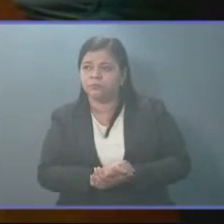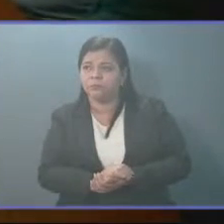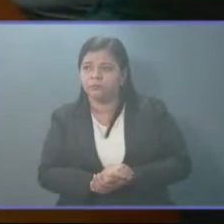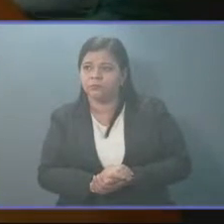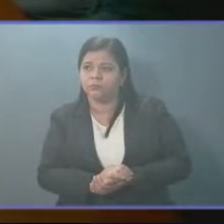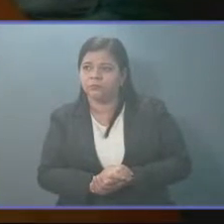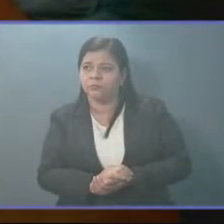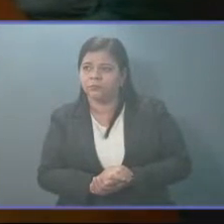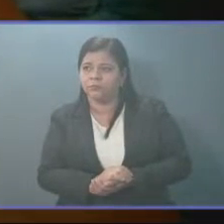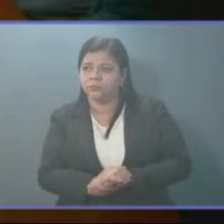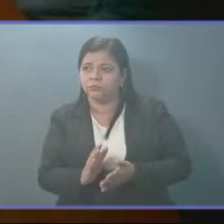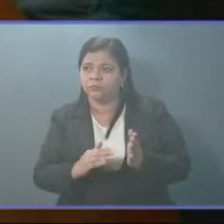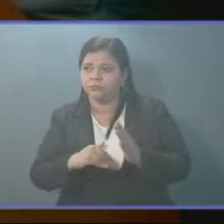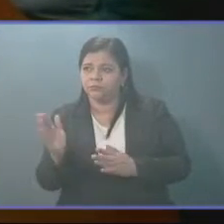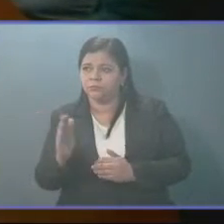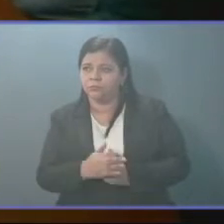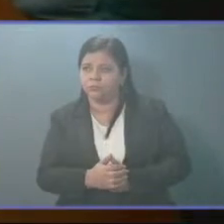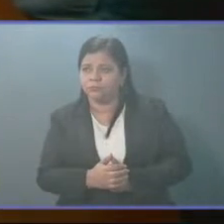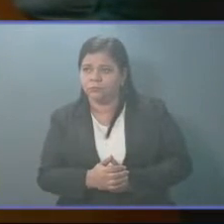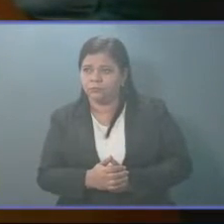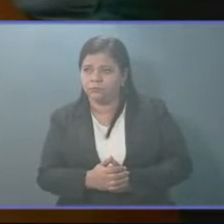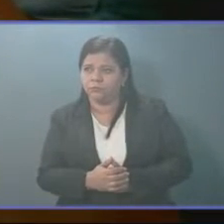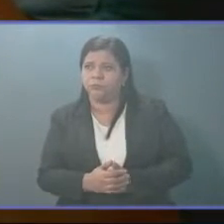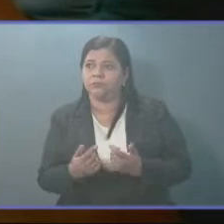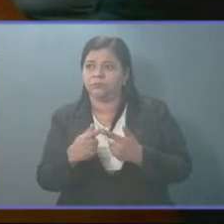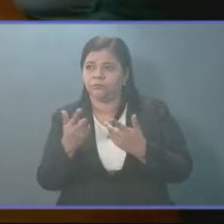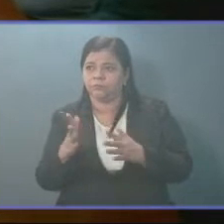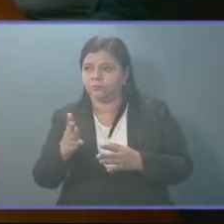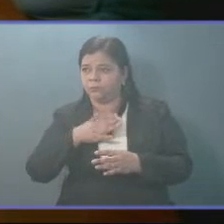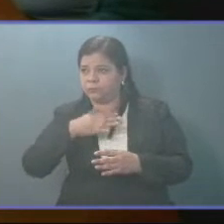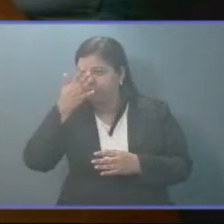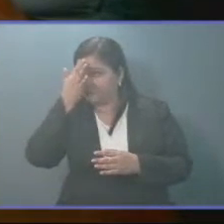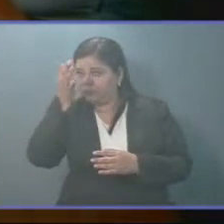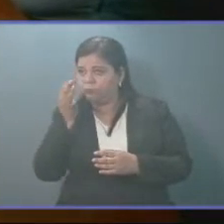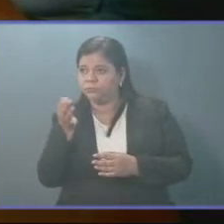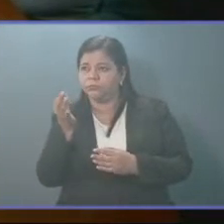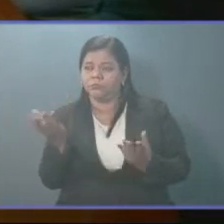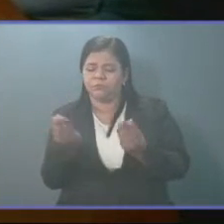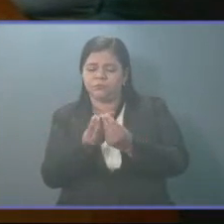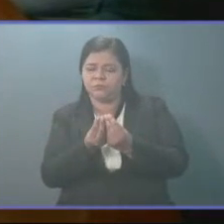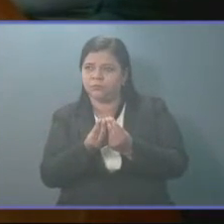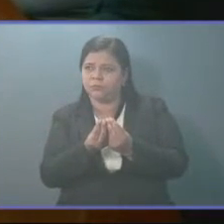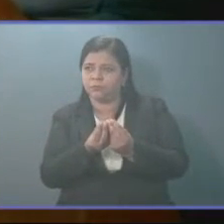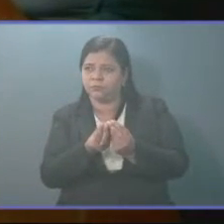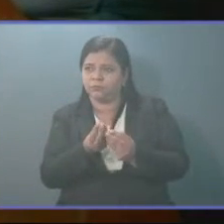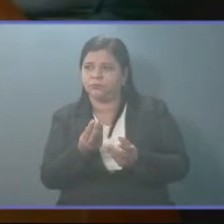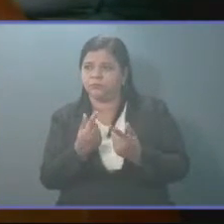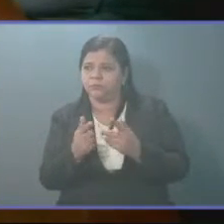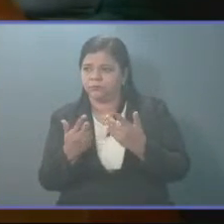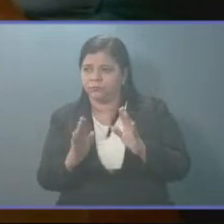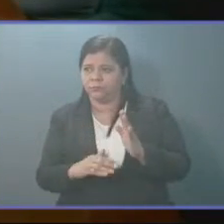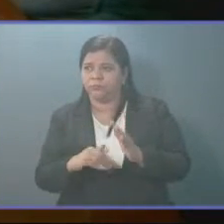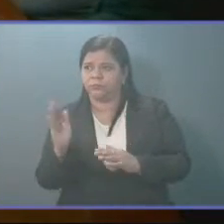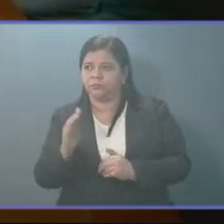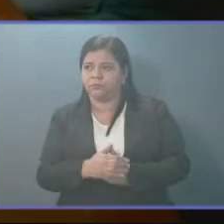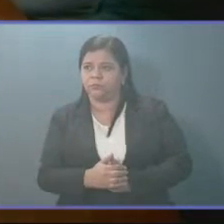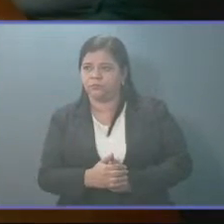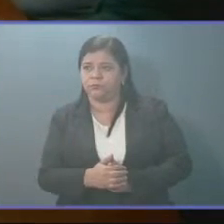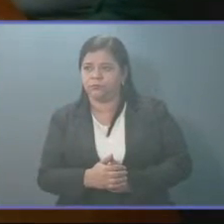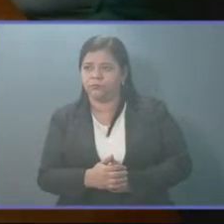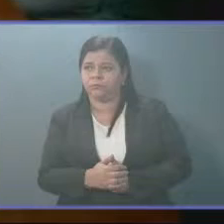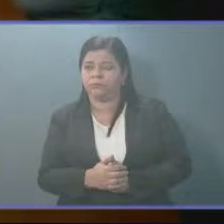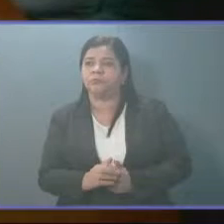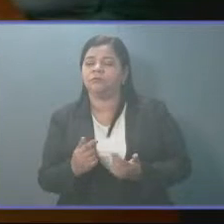Ahí siento yo que se queda muy corto o escueto, como se dice, en cuanto